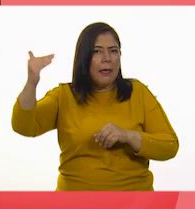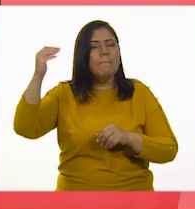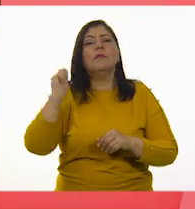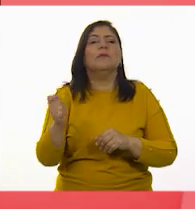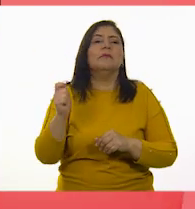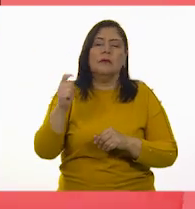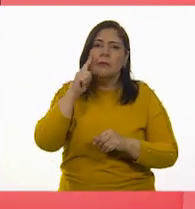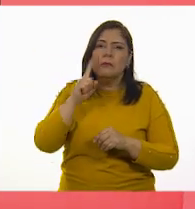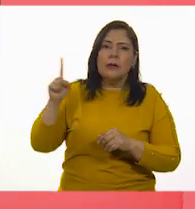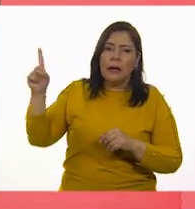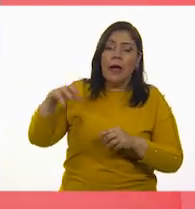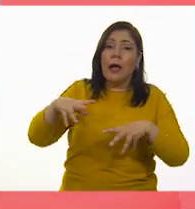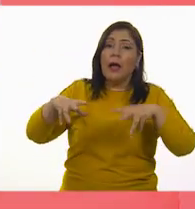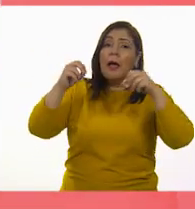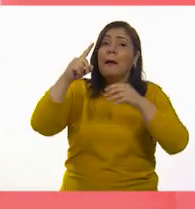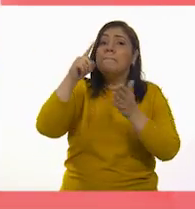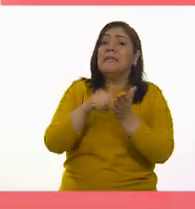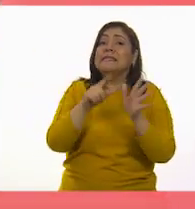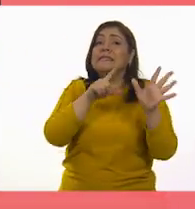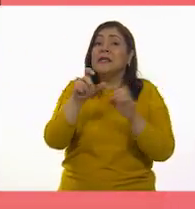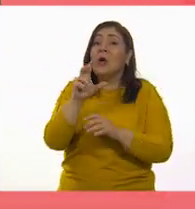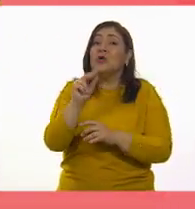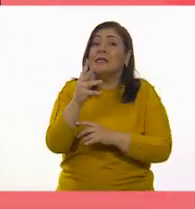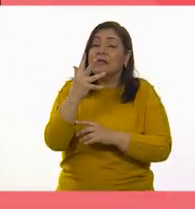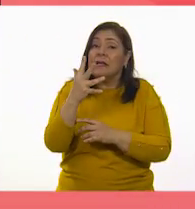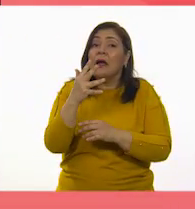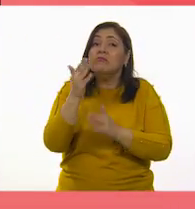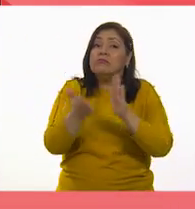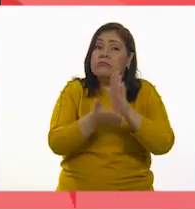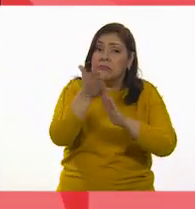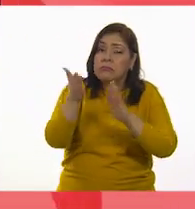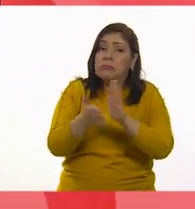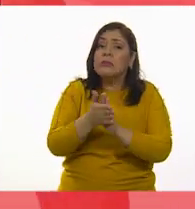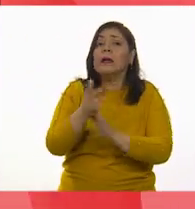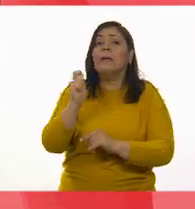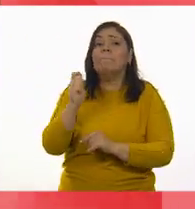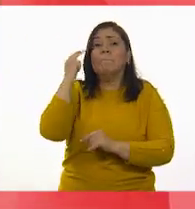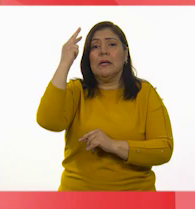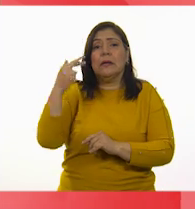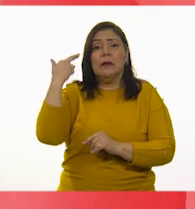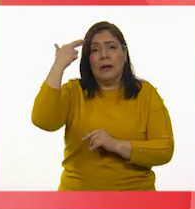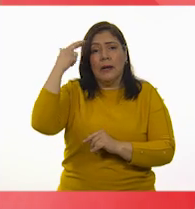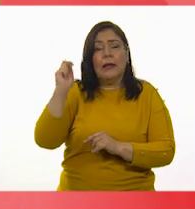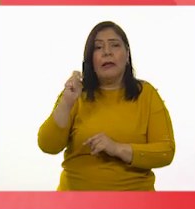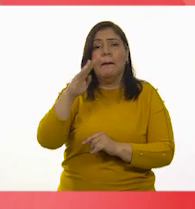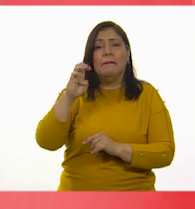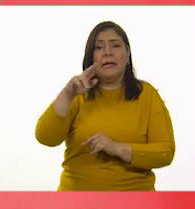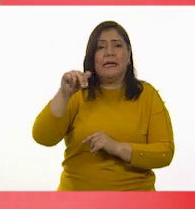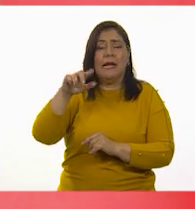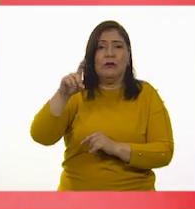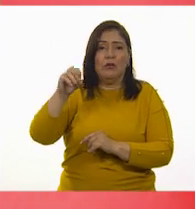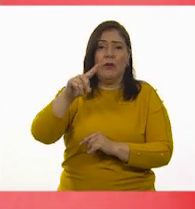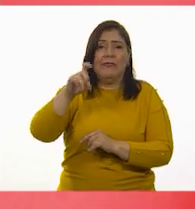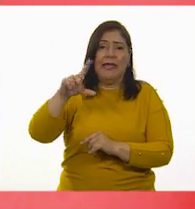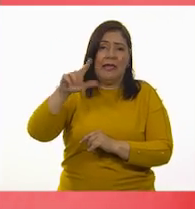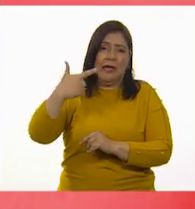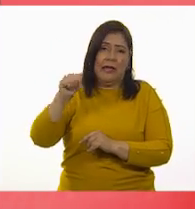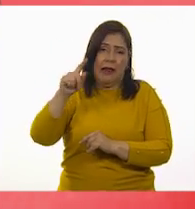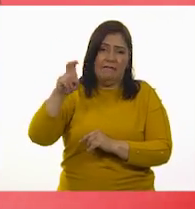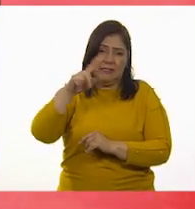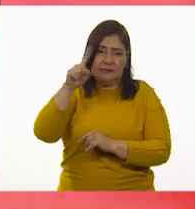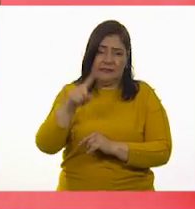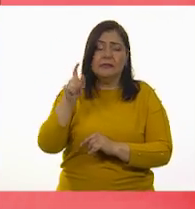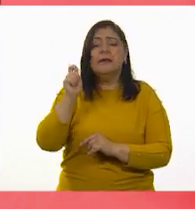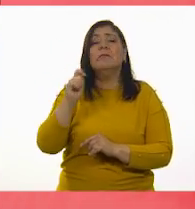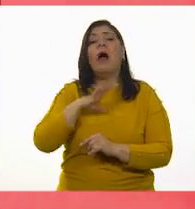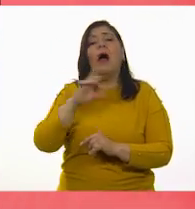fue construido en 1785 por el virrey Bernardo de Gálvez y ha sido clave en relevantes sucesos históricos,